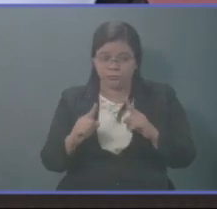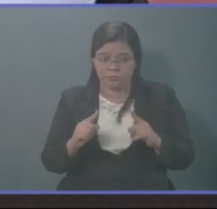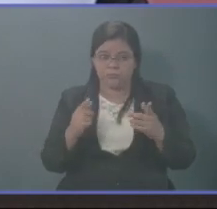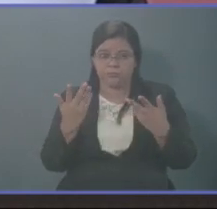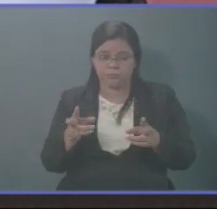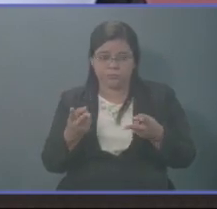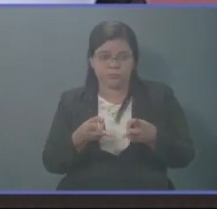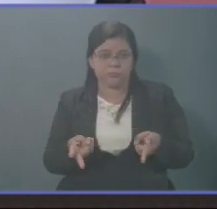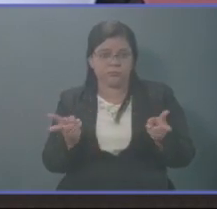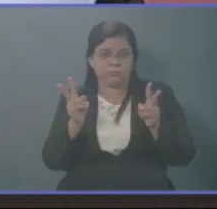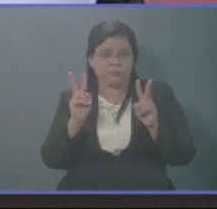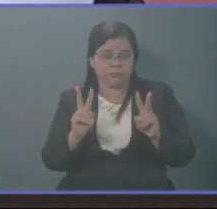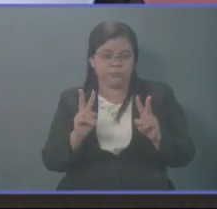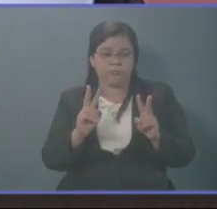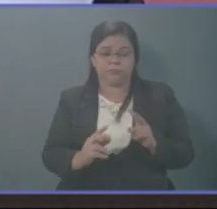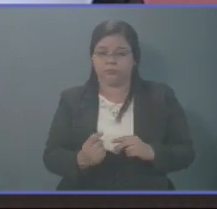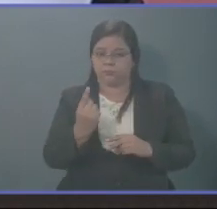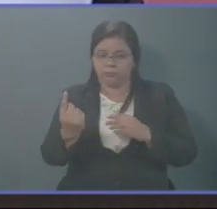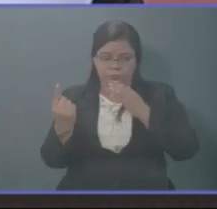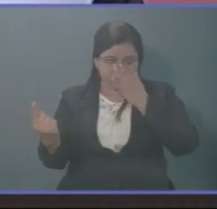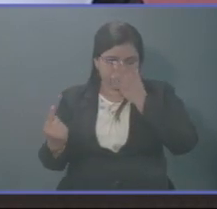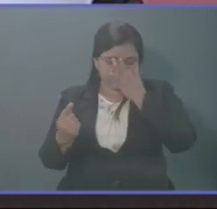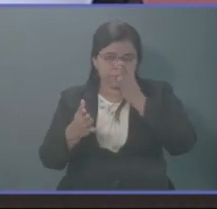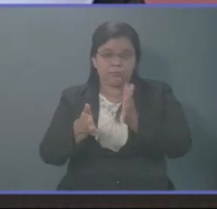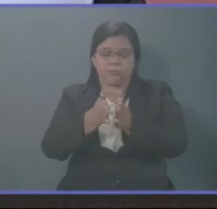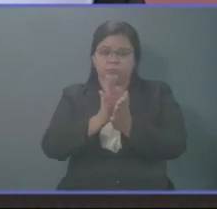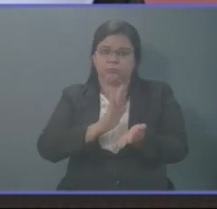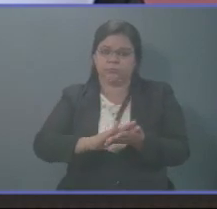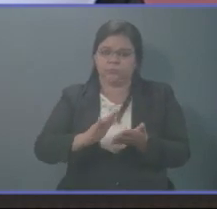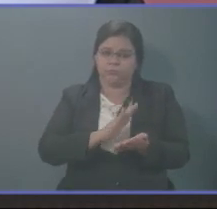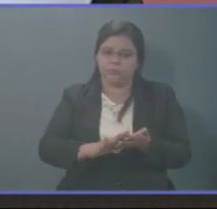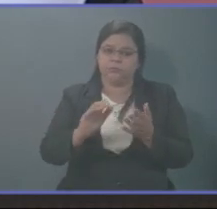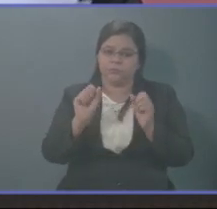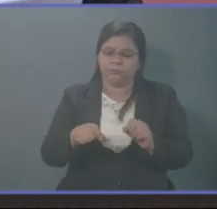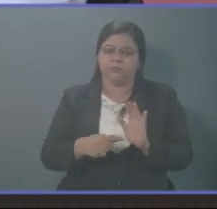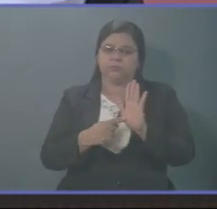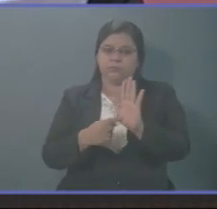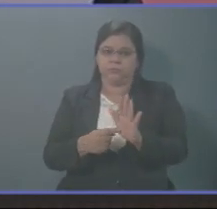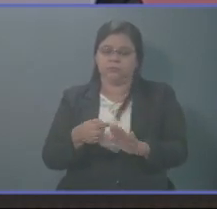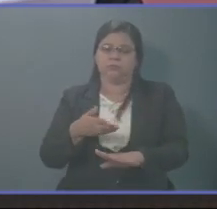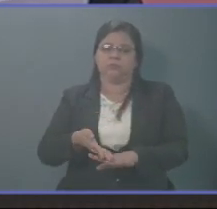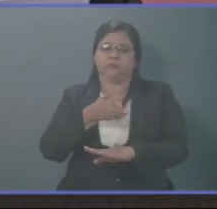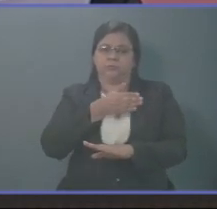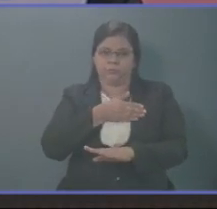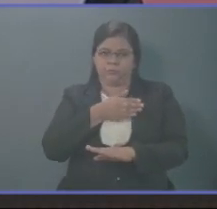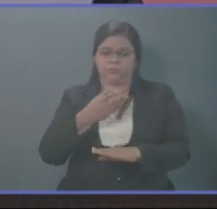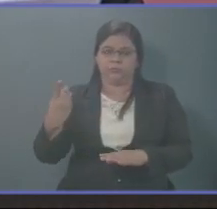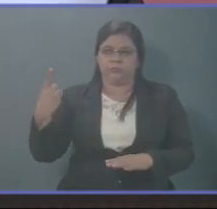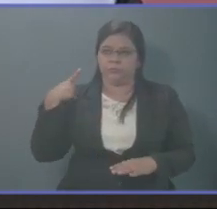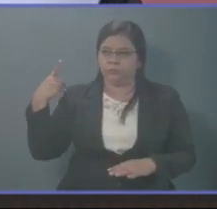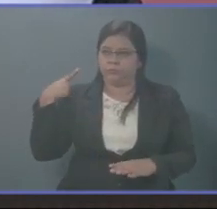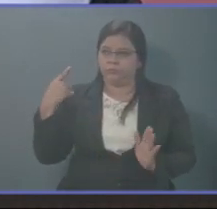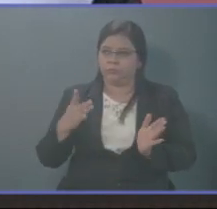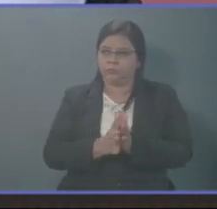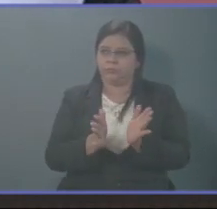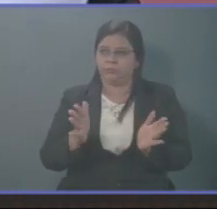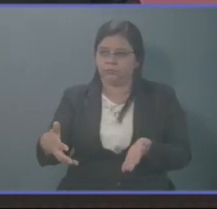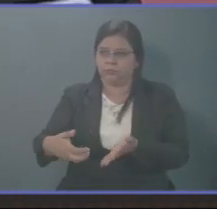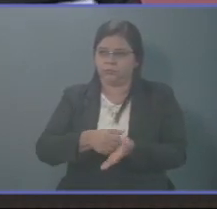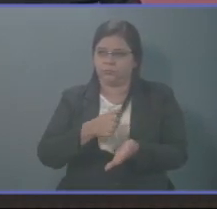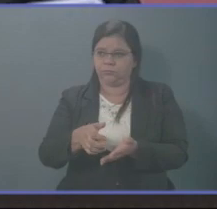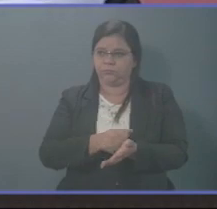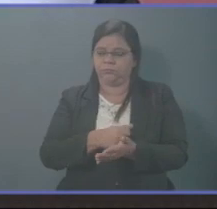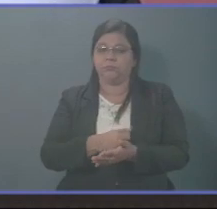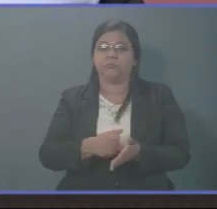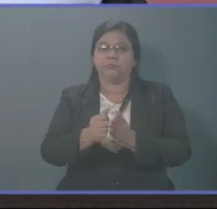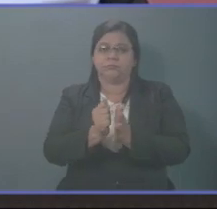valor a pagar y el contribuyente solicite pago a plazos deberán ser presentadas previamente a la Dirección General de Impuestos Internos.